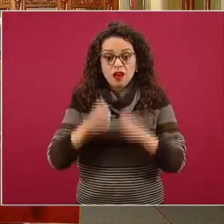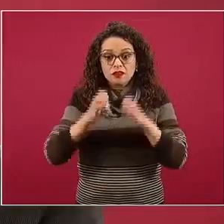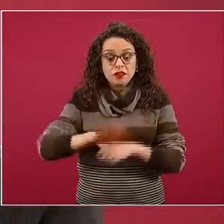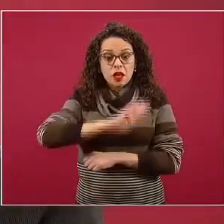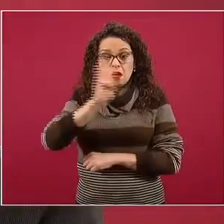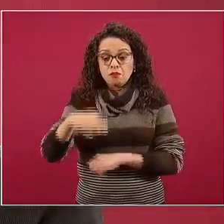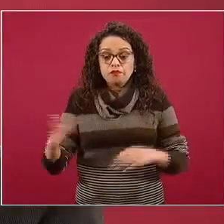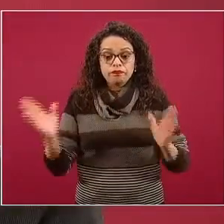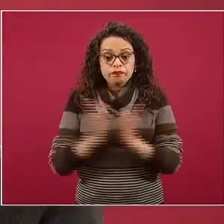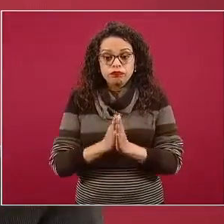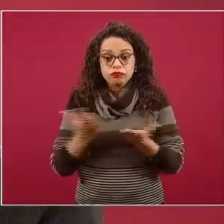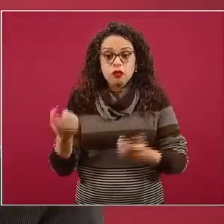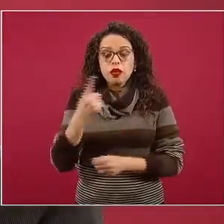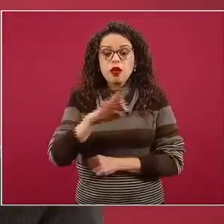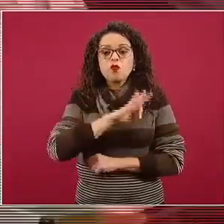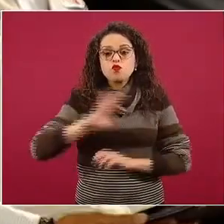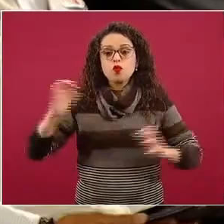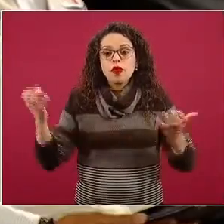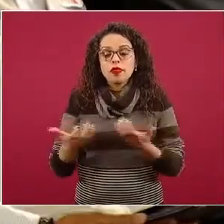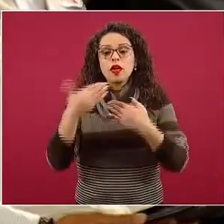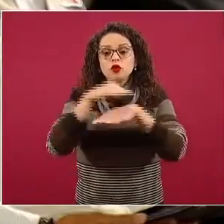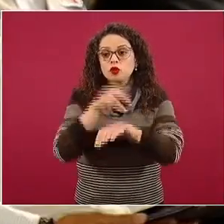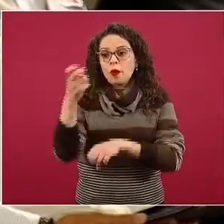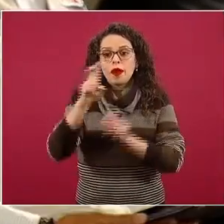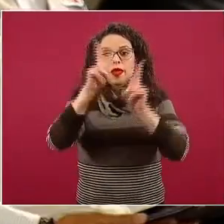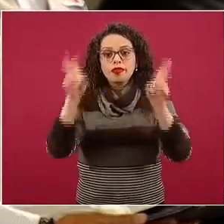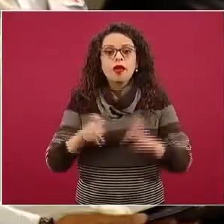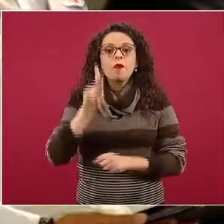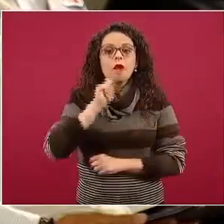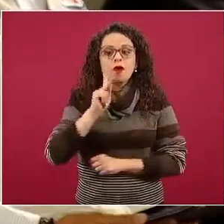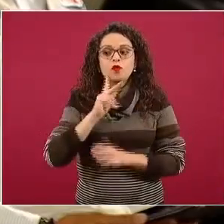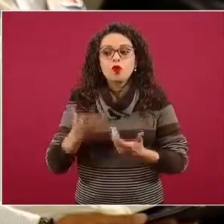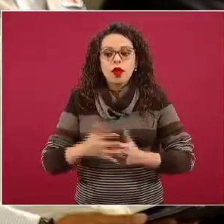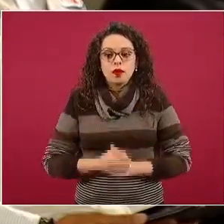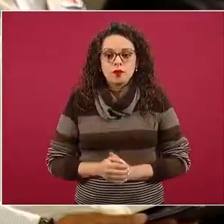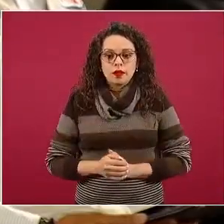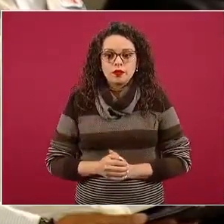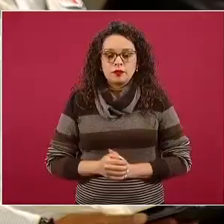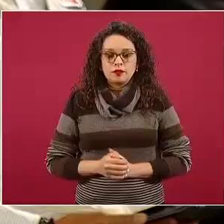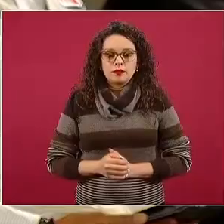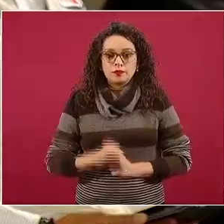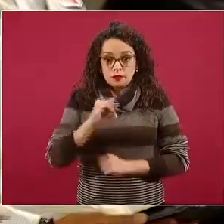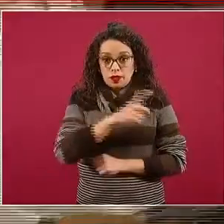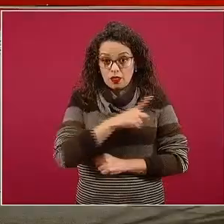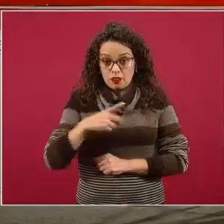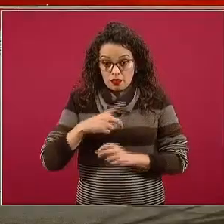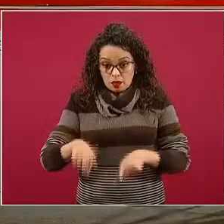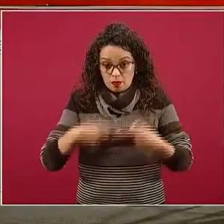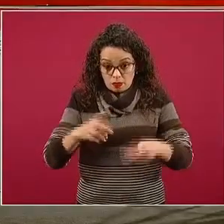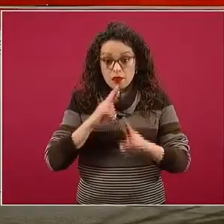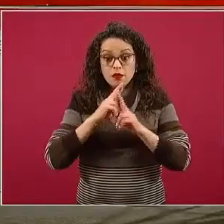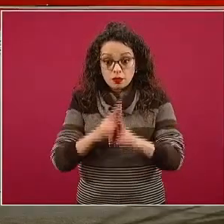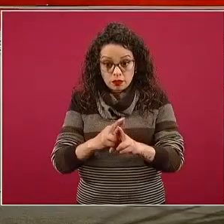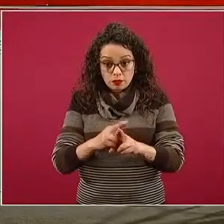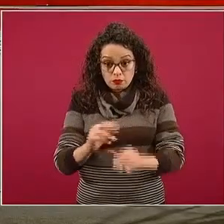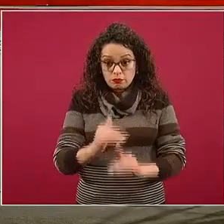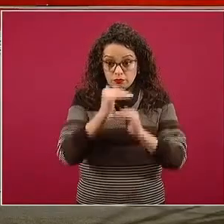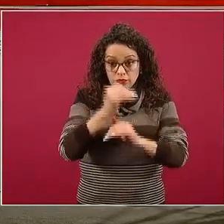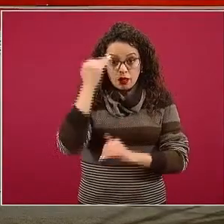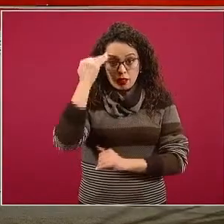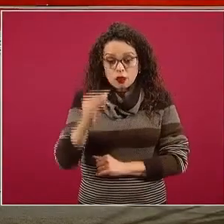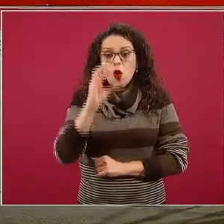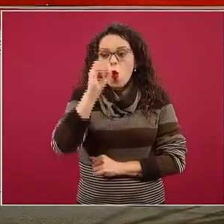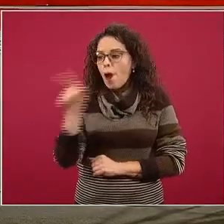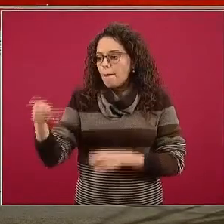hacer respecto al asunto de las pruebas? ¿Se debe dar en un plazo determinado o qué debe de hacer el ciudadano para exigir que haya